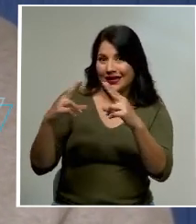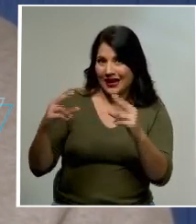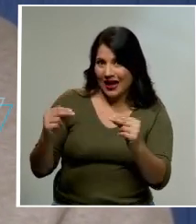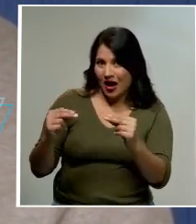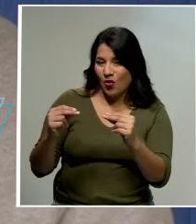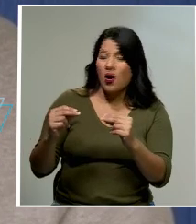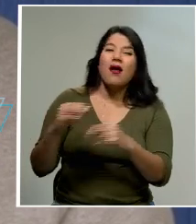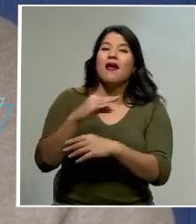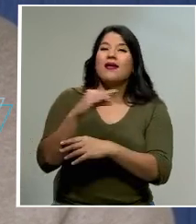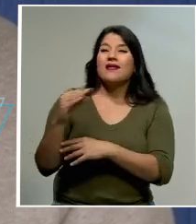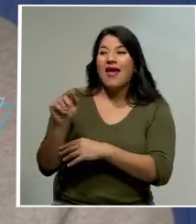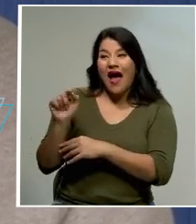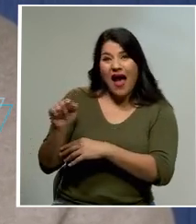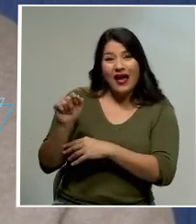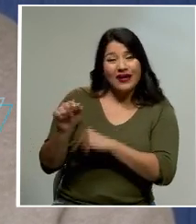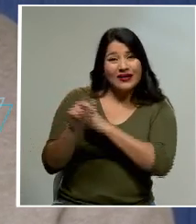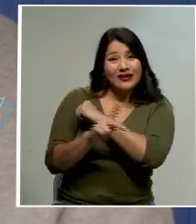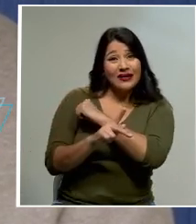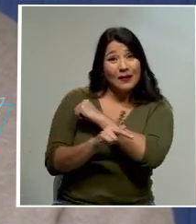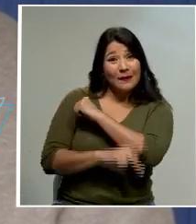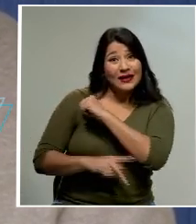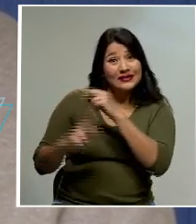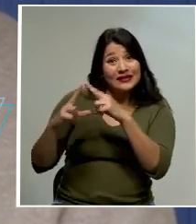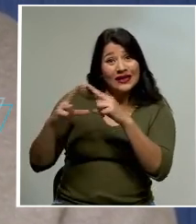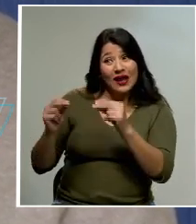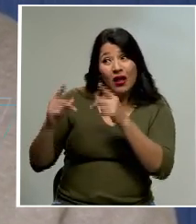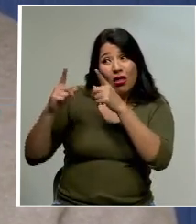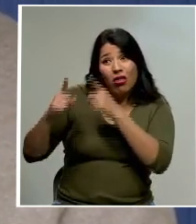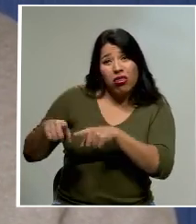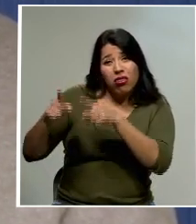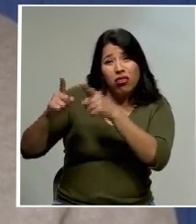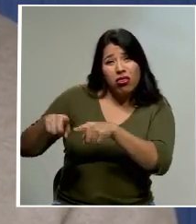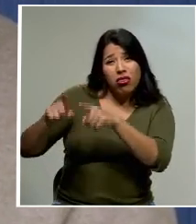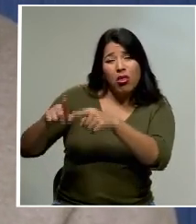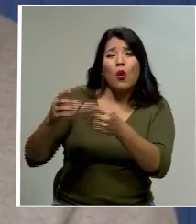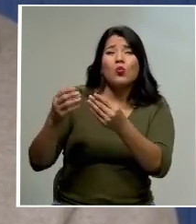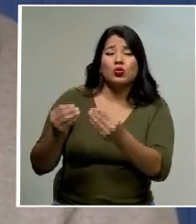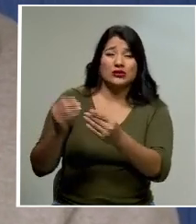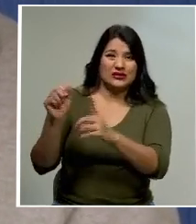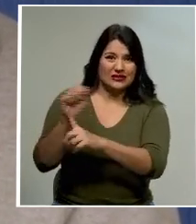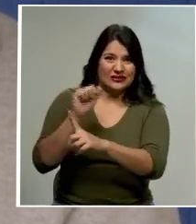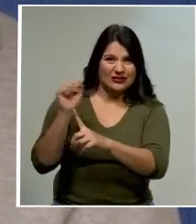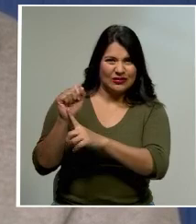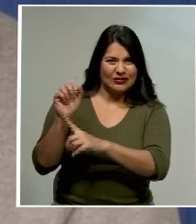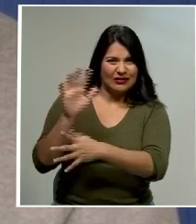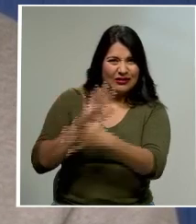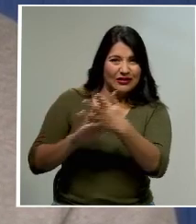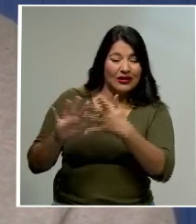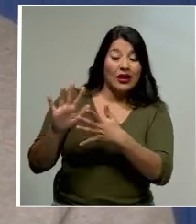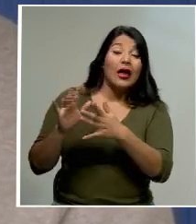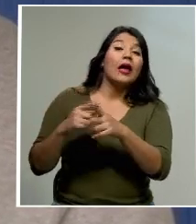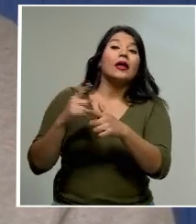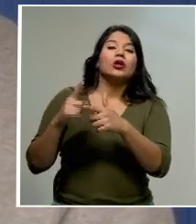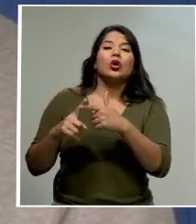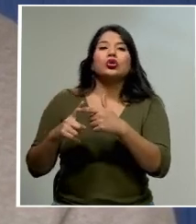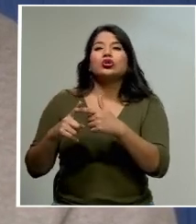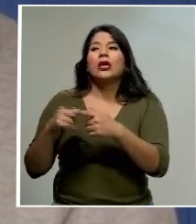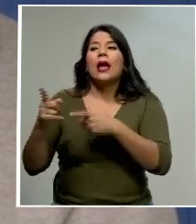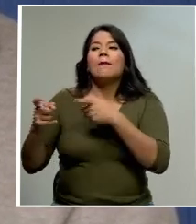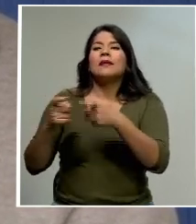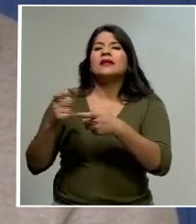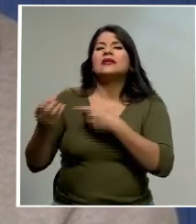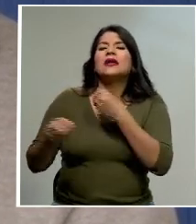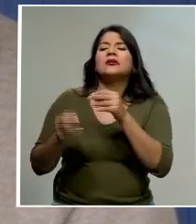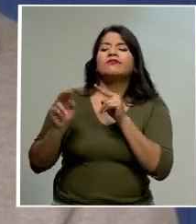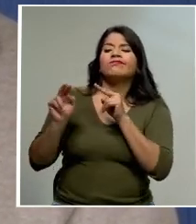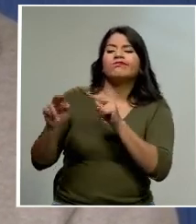venido registrando en los últimos meses, la administración lo que hace es estar pendiente de esos acontecimientos